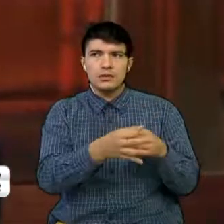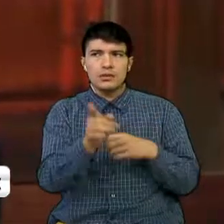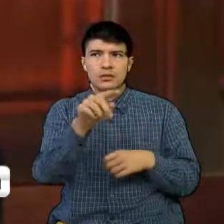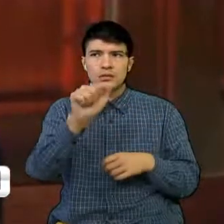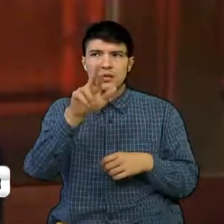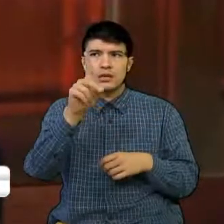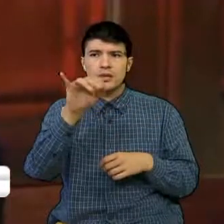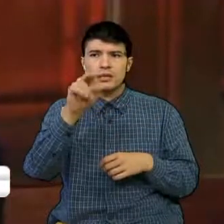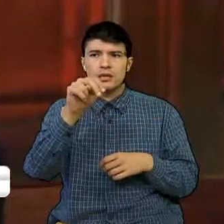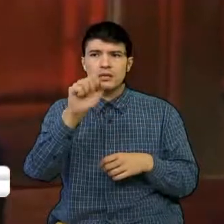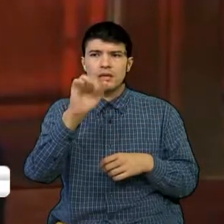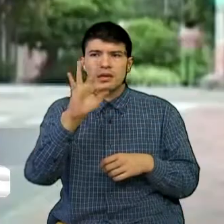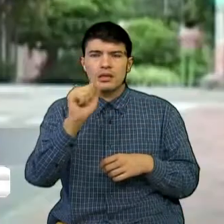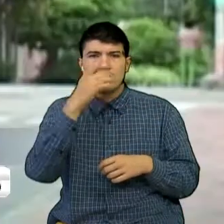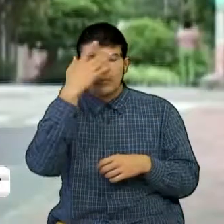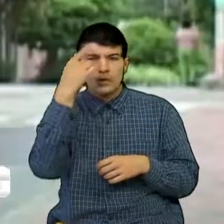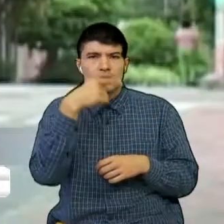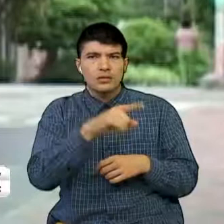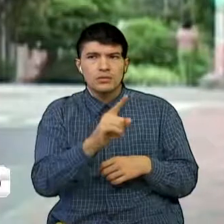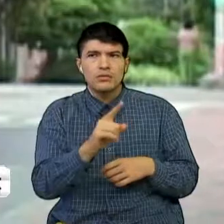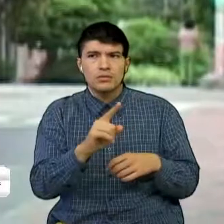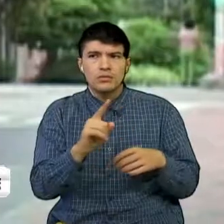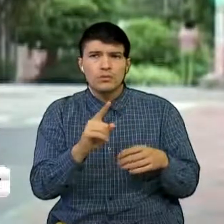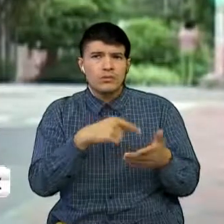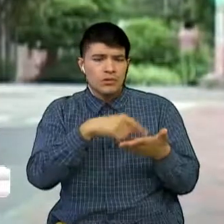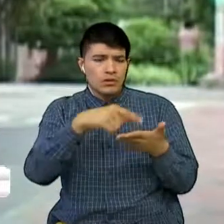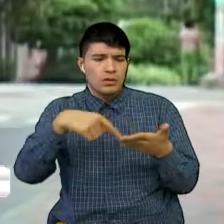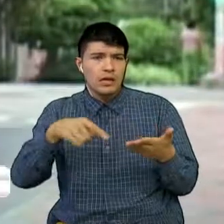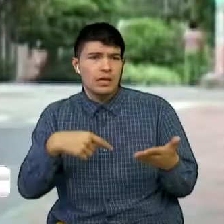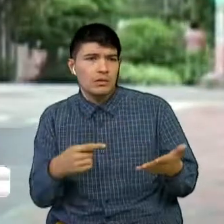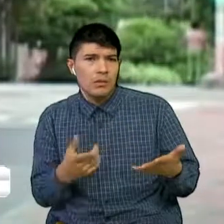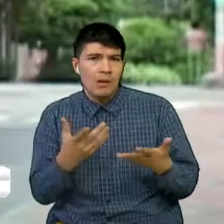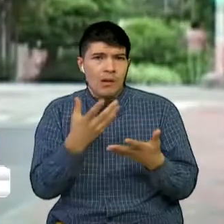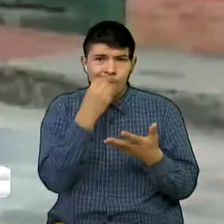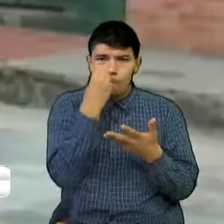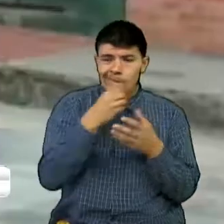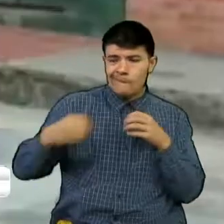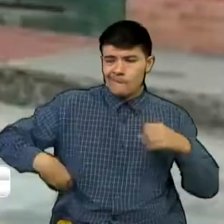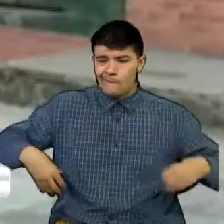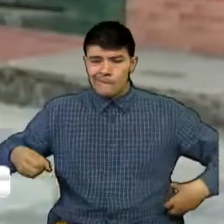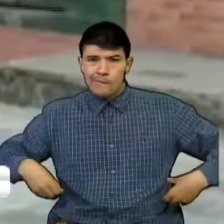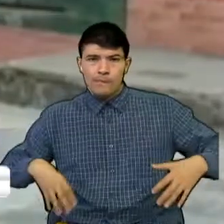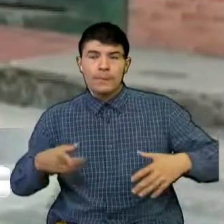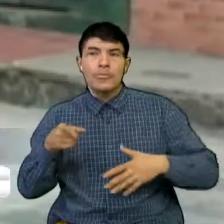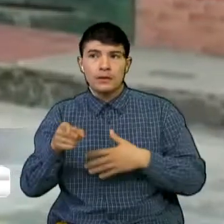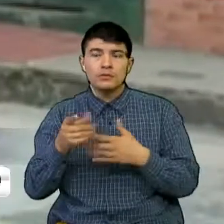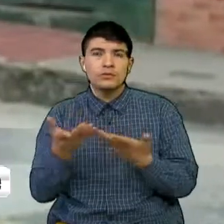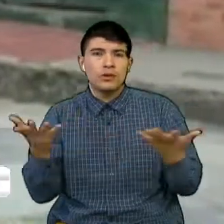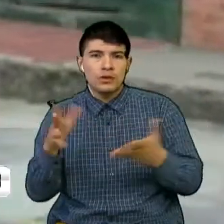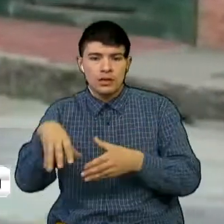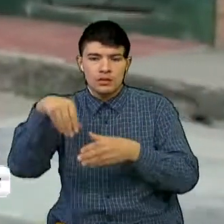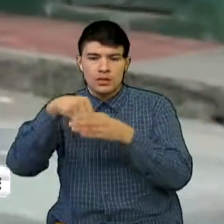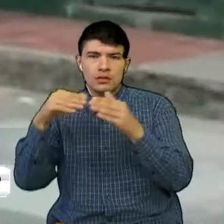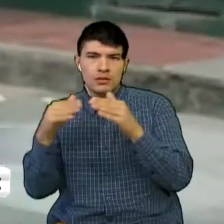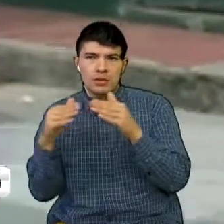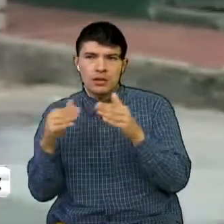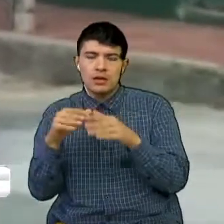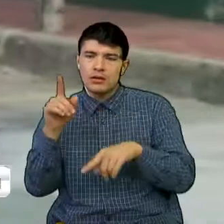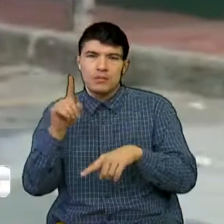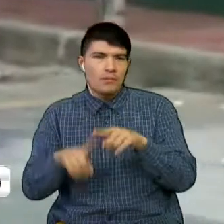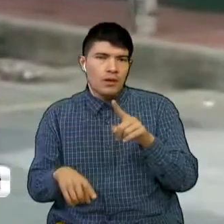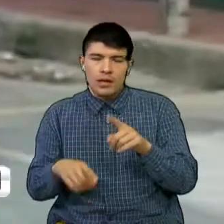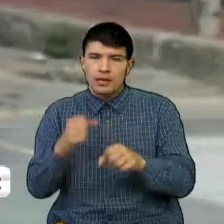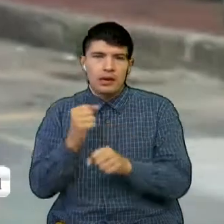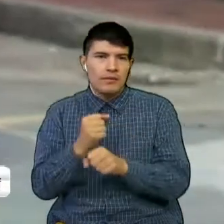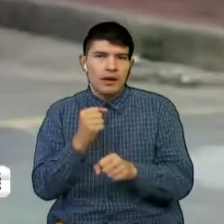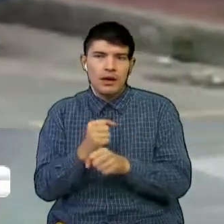Rangel Calderón, por el delito de celebración indebida de contratos. La pena será pagada desde su domicilio y la inhabilidad para puestos